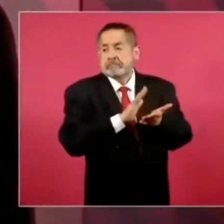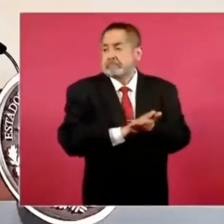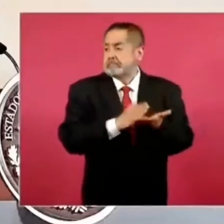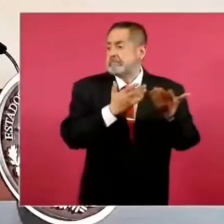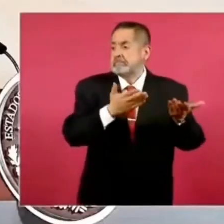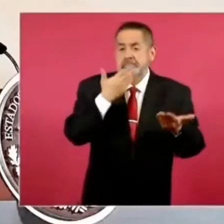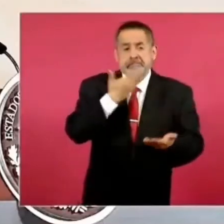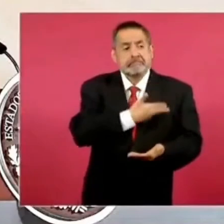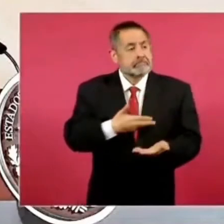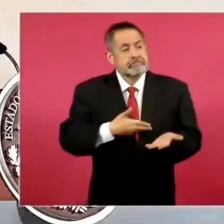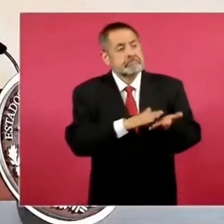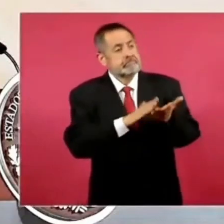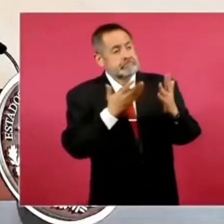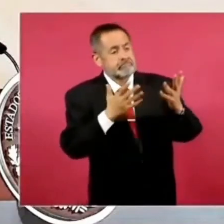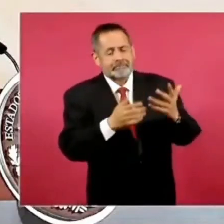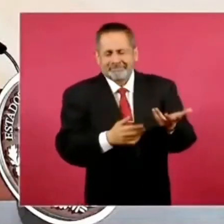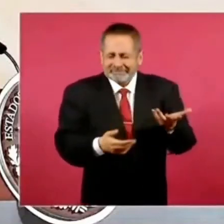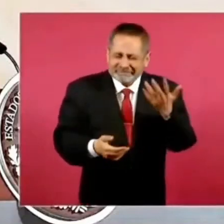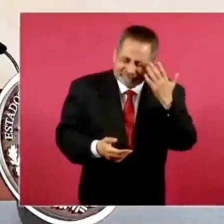fraude